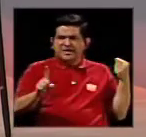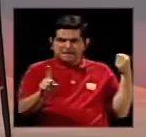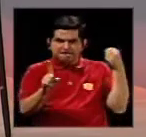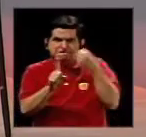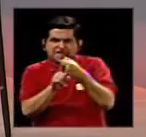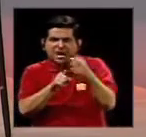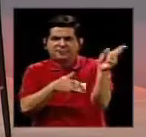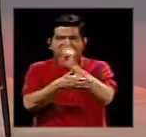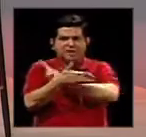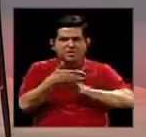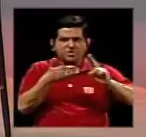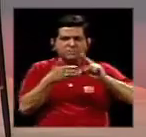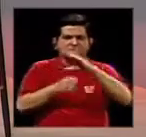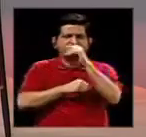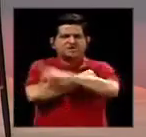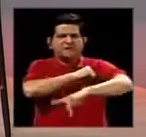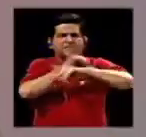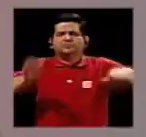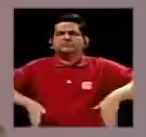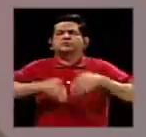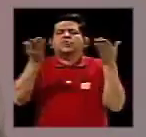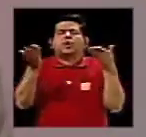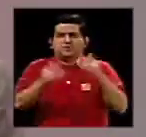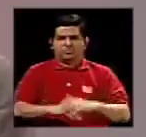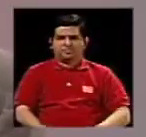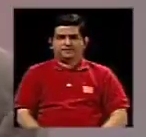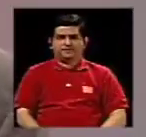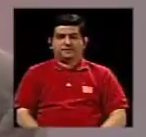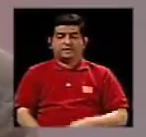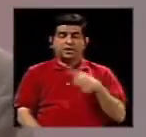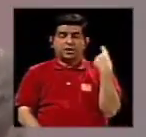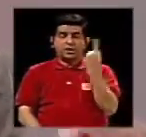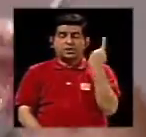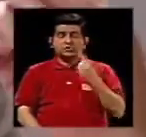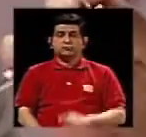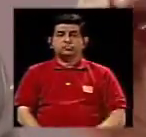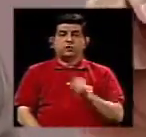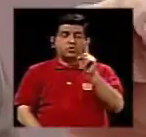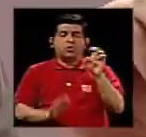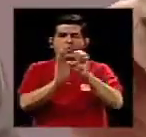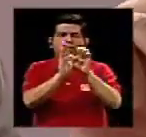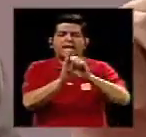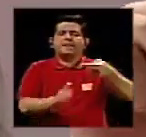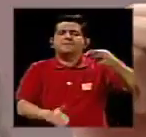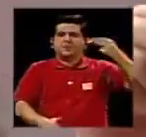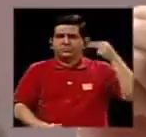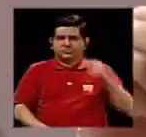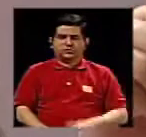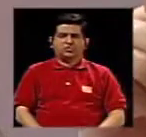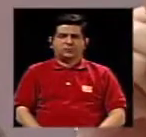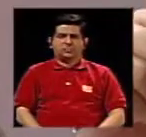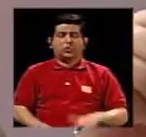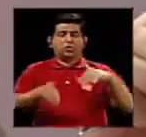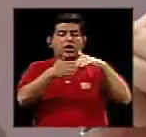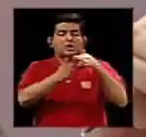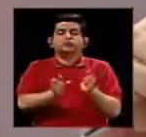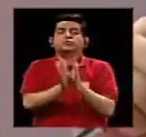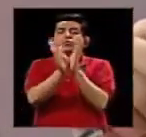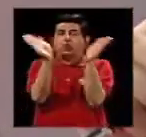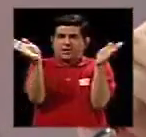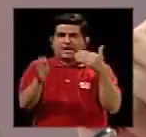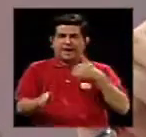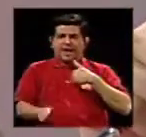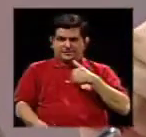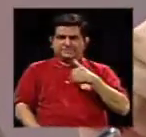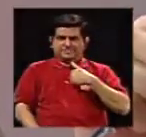a la universidad y al país claro Bueno nada más para retomar un poco el ejemplo histórico los estudios generales que